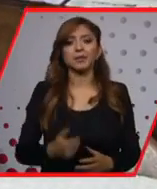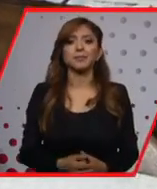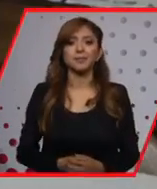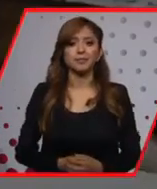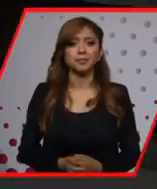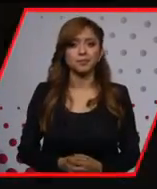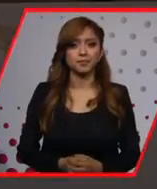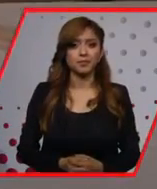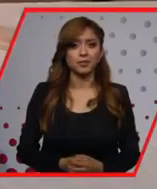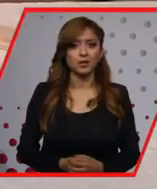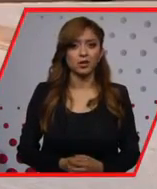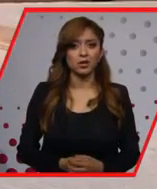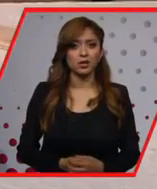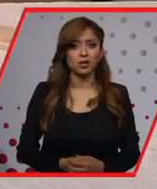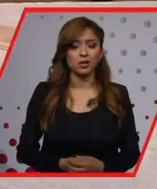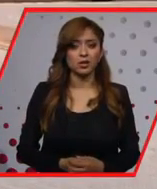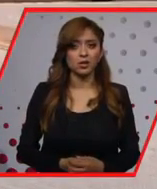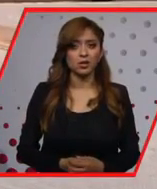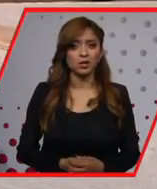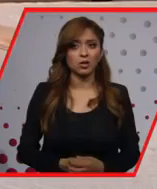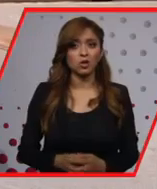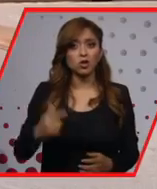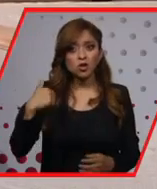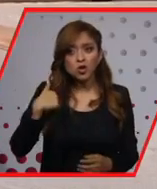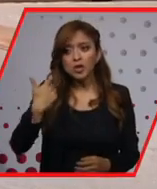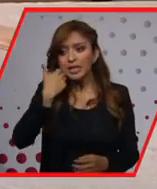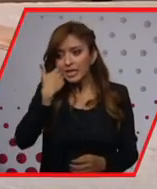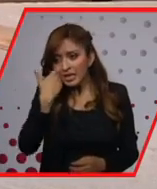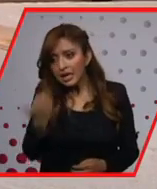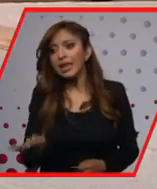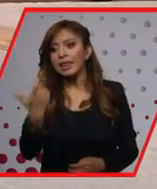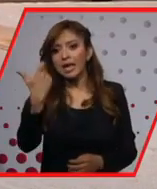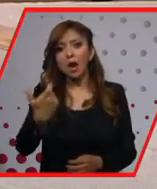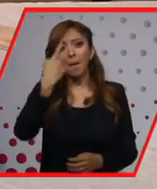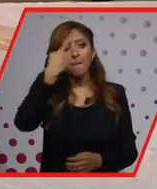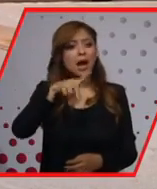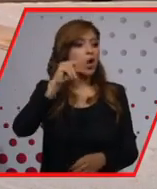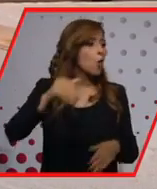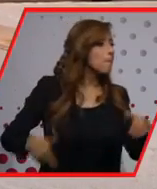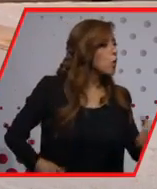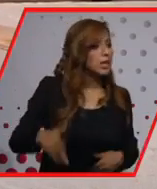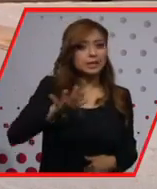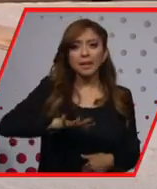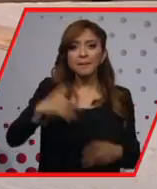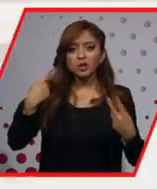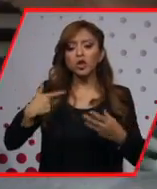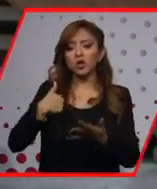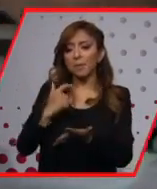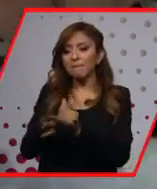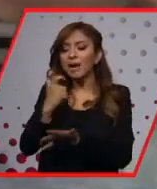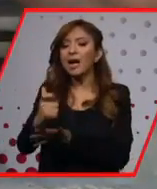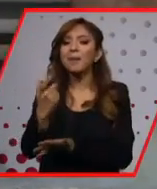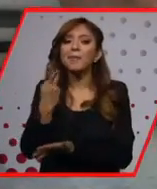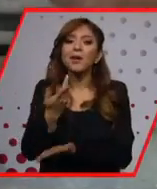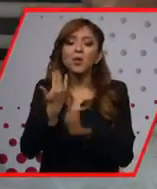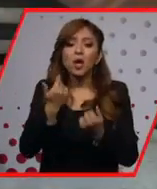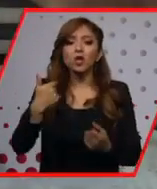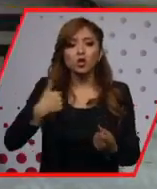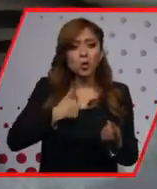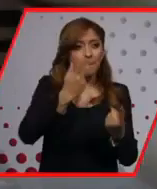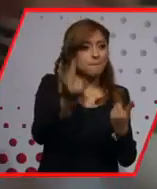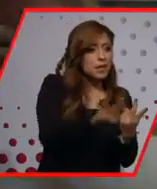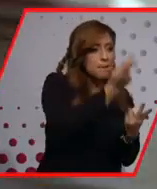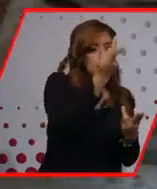recursos para no molestar a la gente y yo pagar ese estudio, pero no puedo. He preguntado en